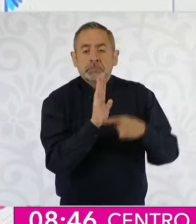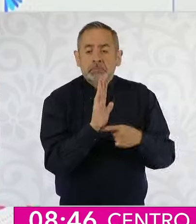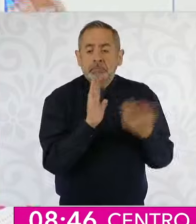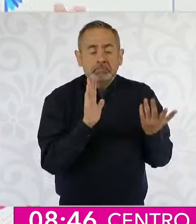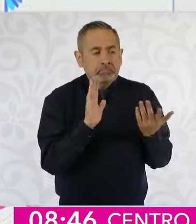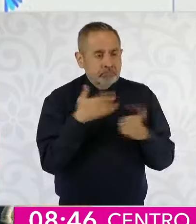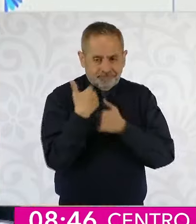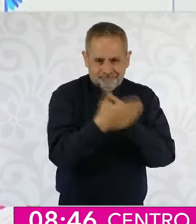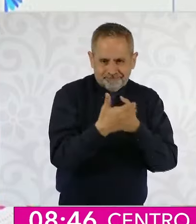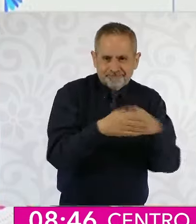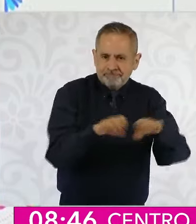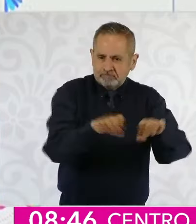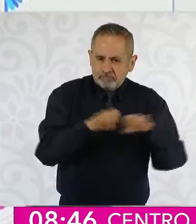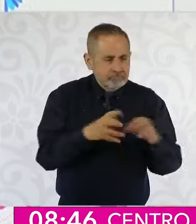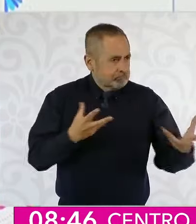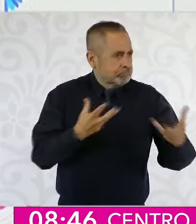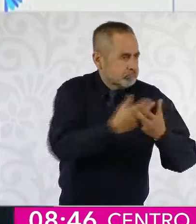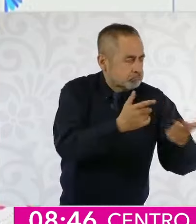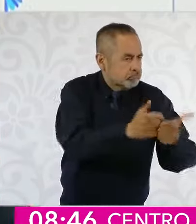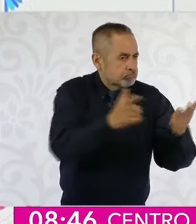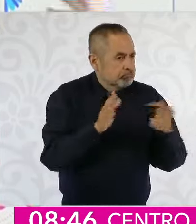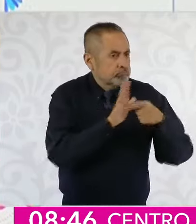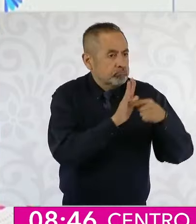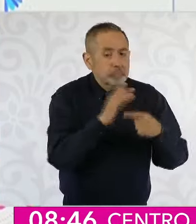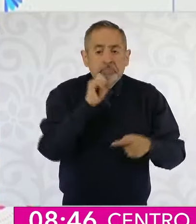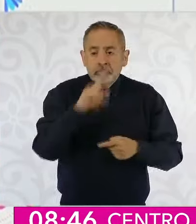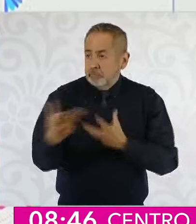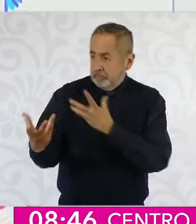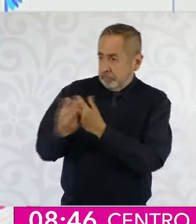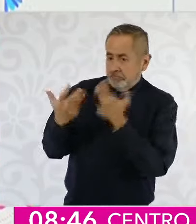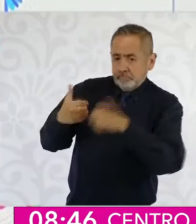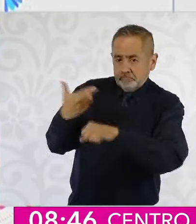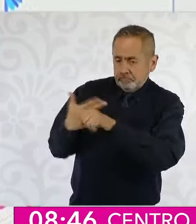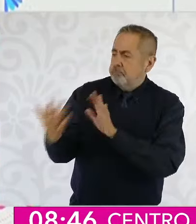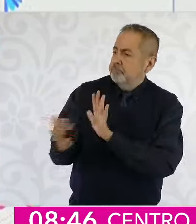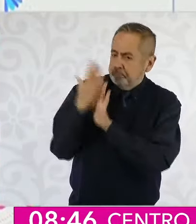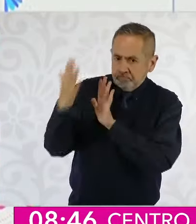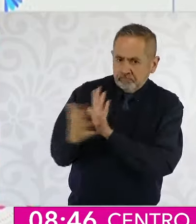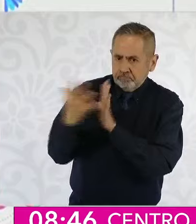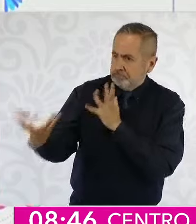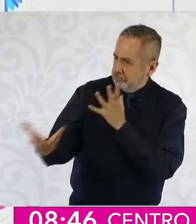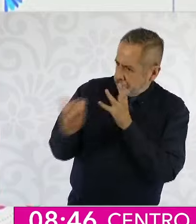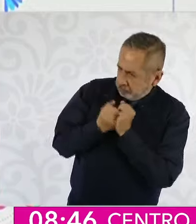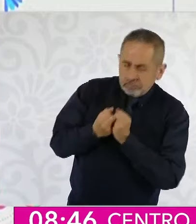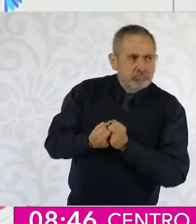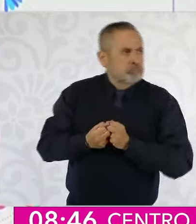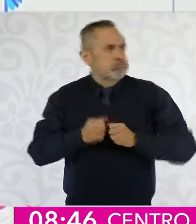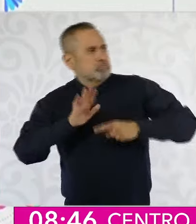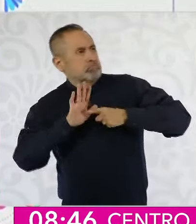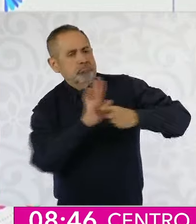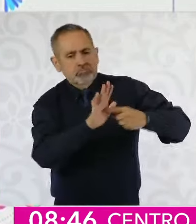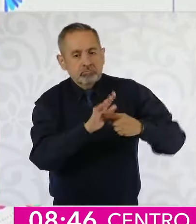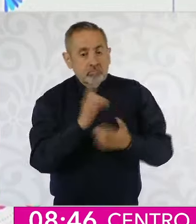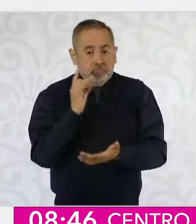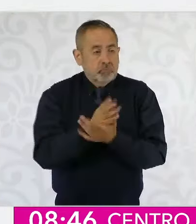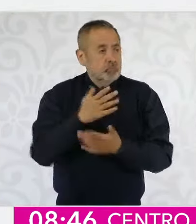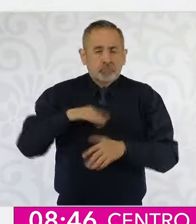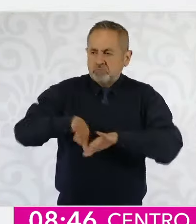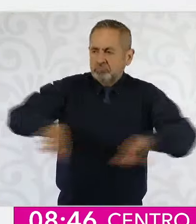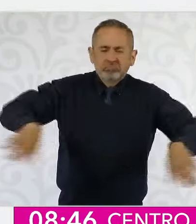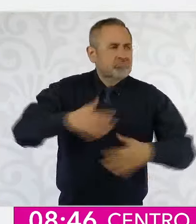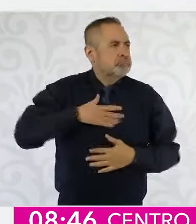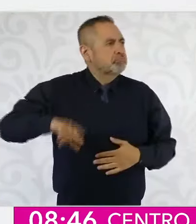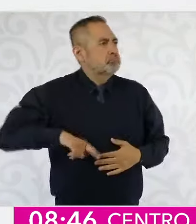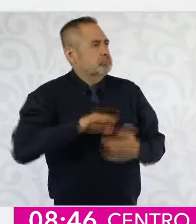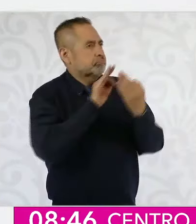podamos platicar y que también empresarios y empresarias participen en esta conversación, no solamente los gobiernos.